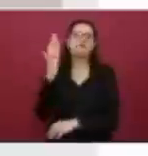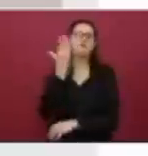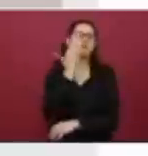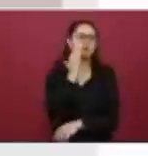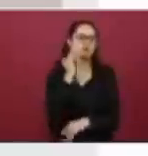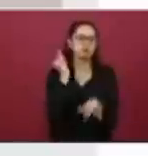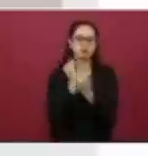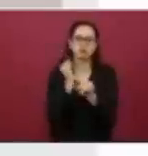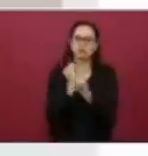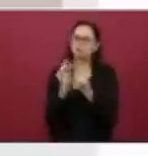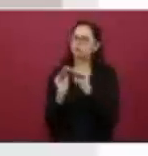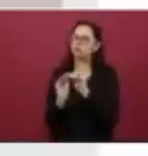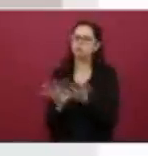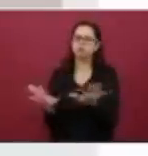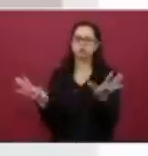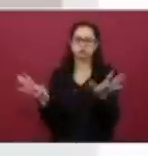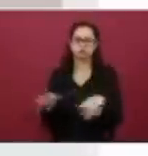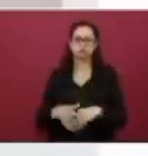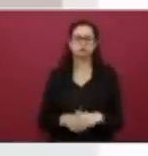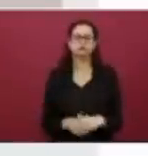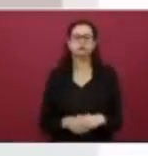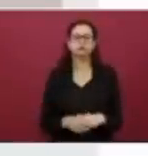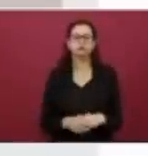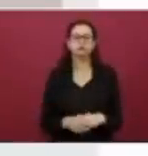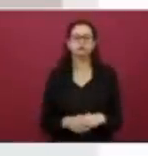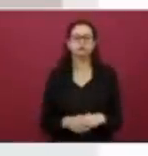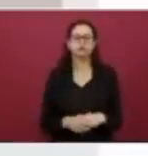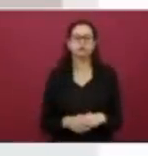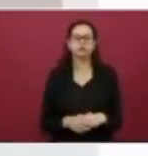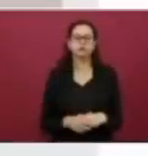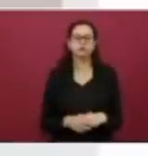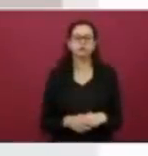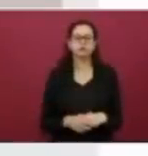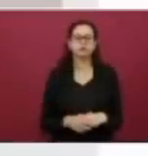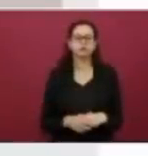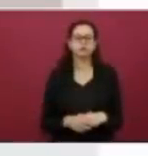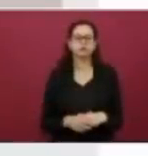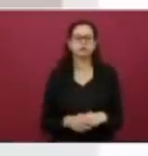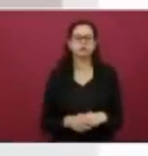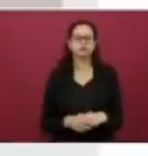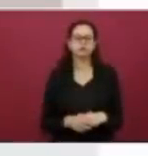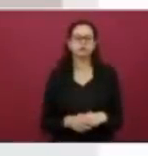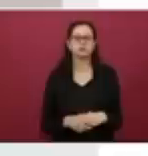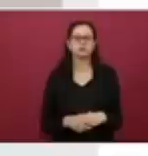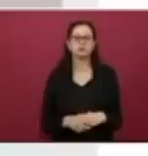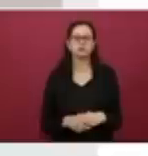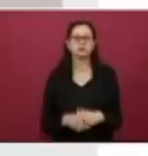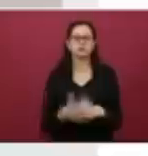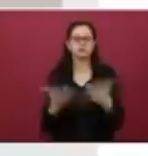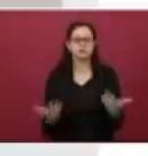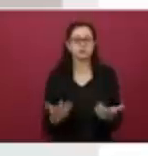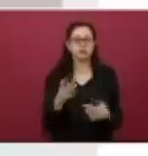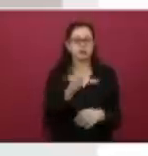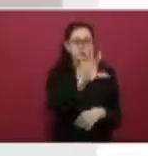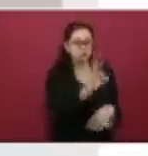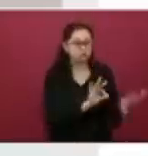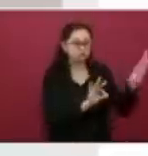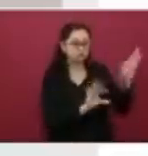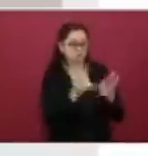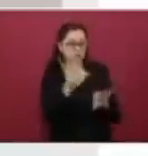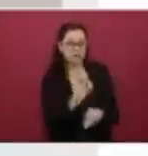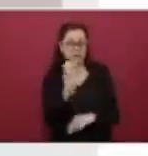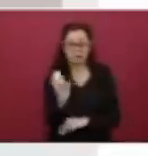internet se tomó en consideración para la valoración de la elección de la terna no